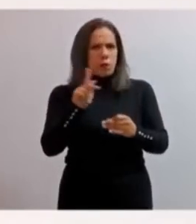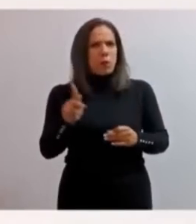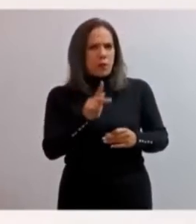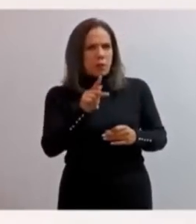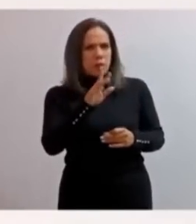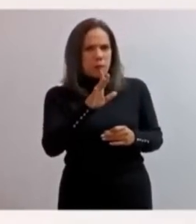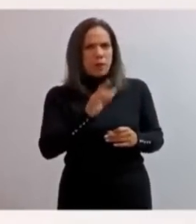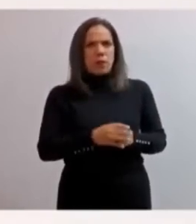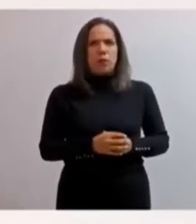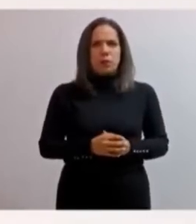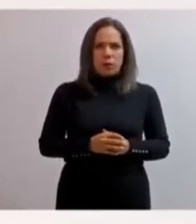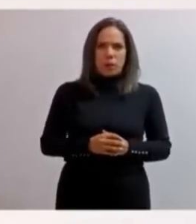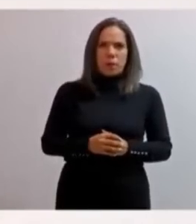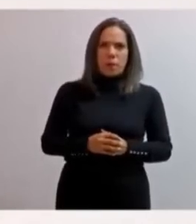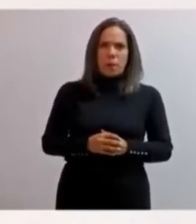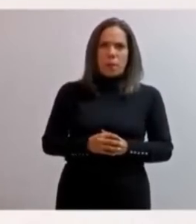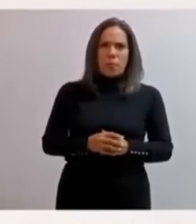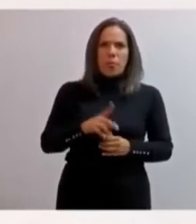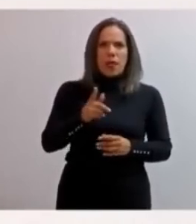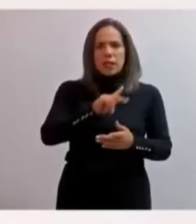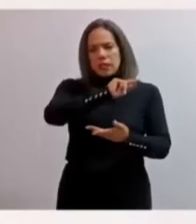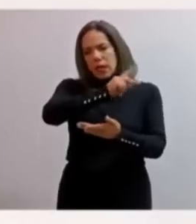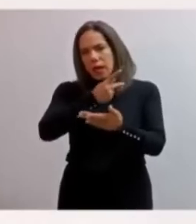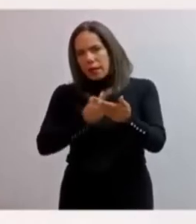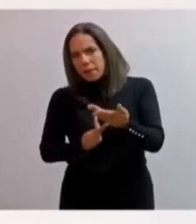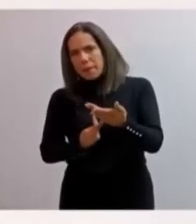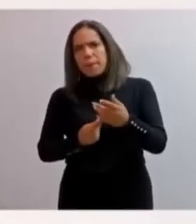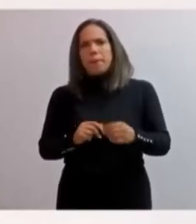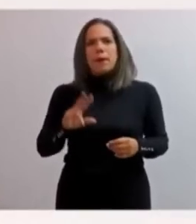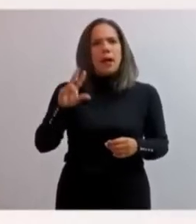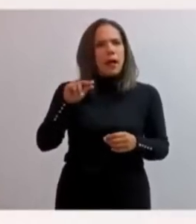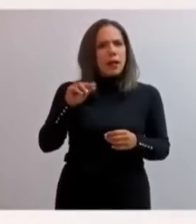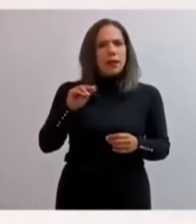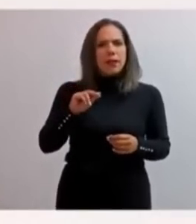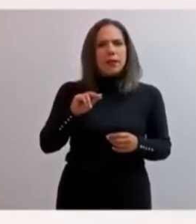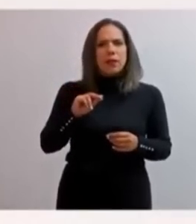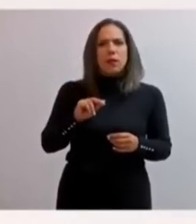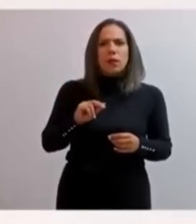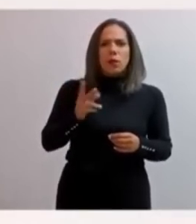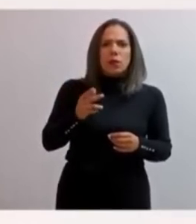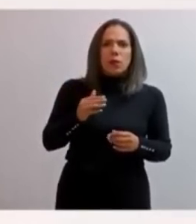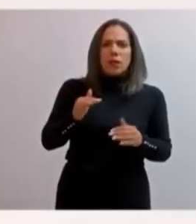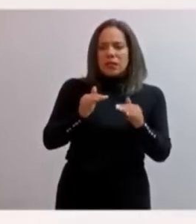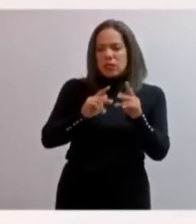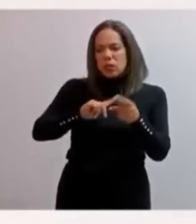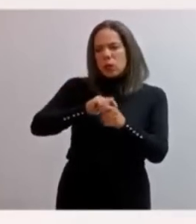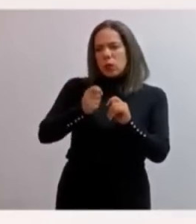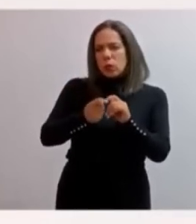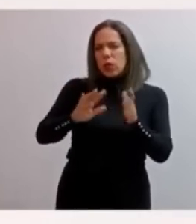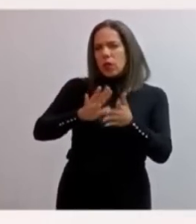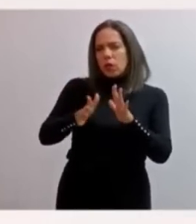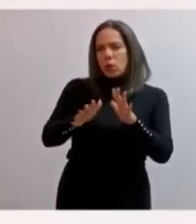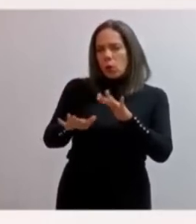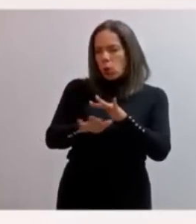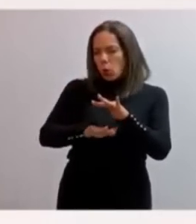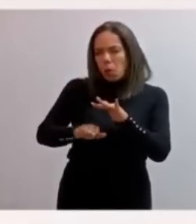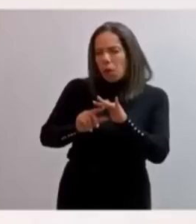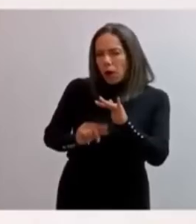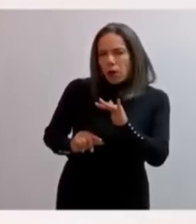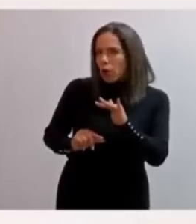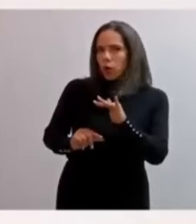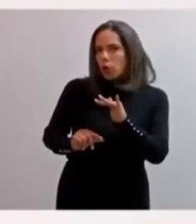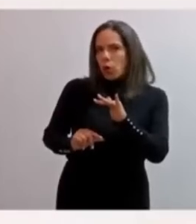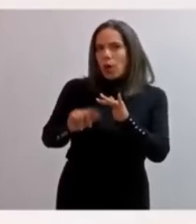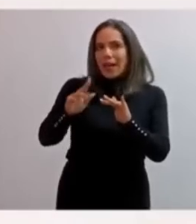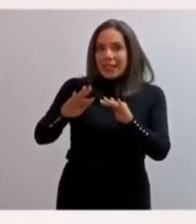de estudio no es una reforma menor, sino una propuesta sustantivamente innovadora,